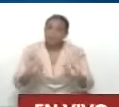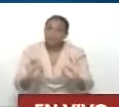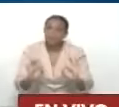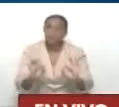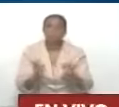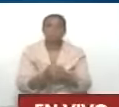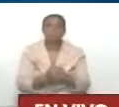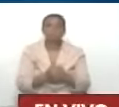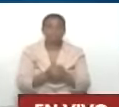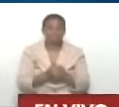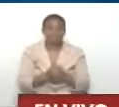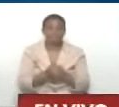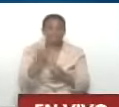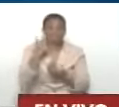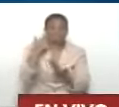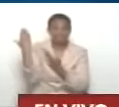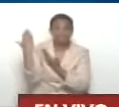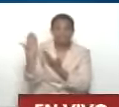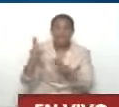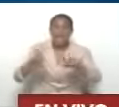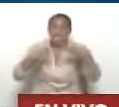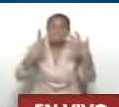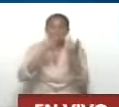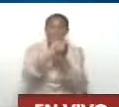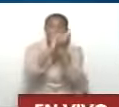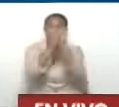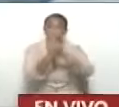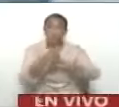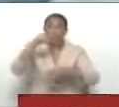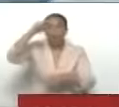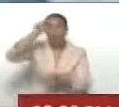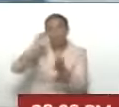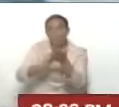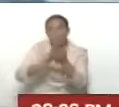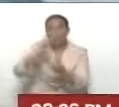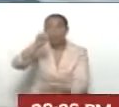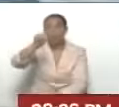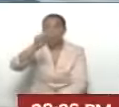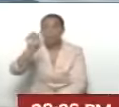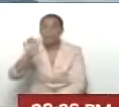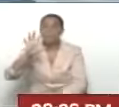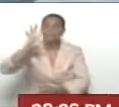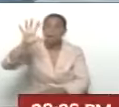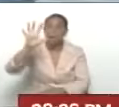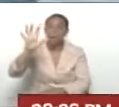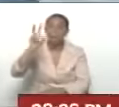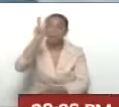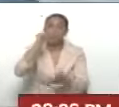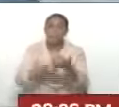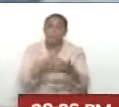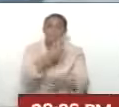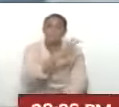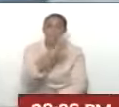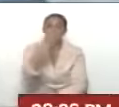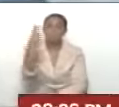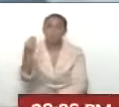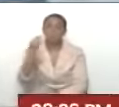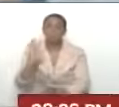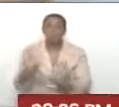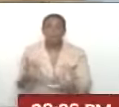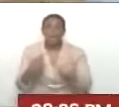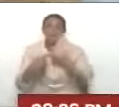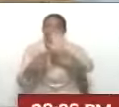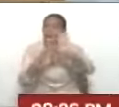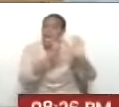salud en la 7T.net, el plan de la patria rumbo al 2030. Aquí